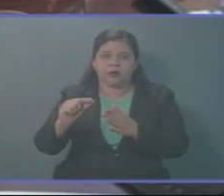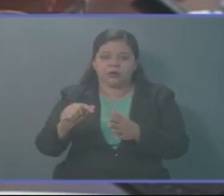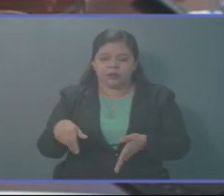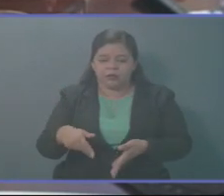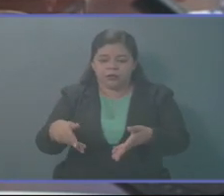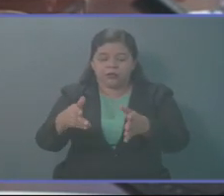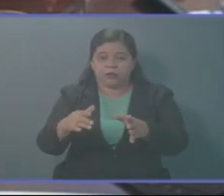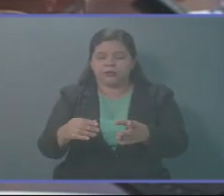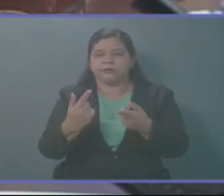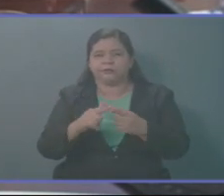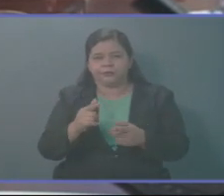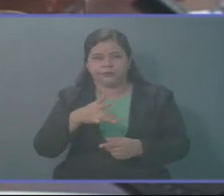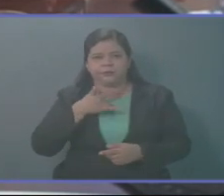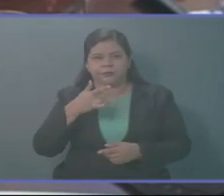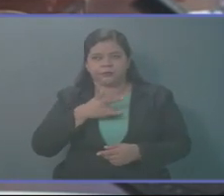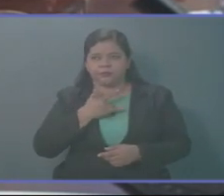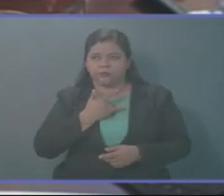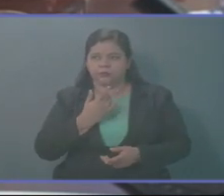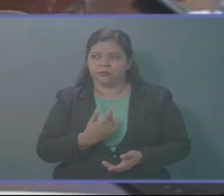sí siento que ahí